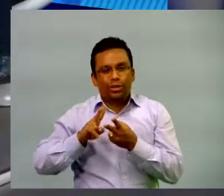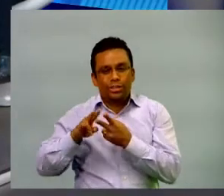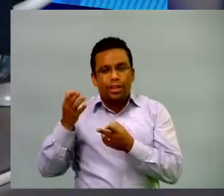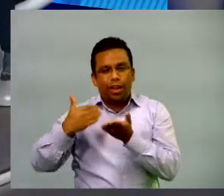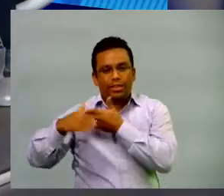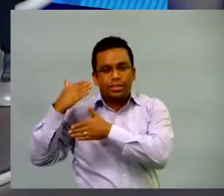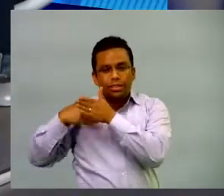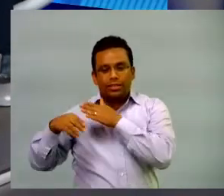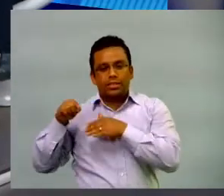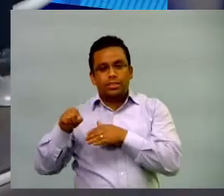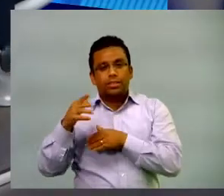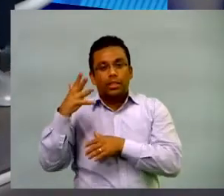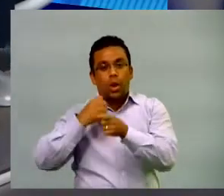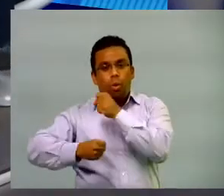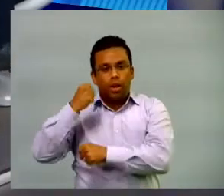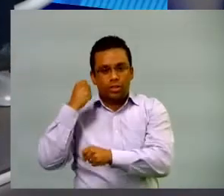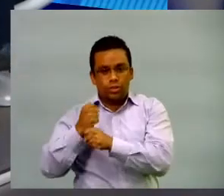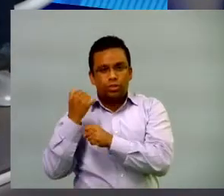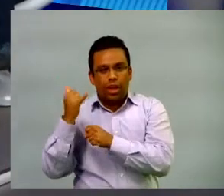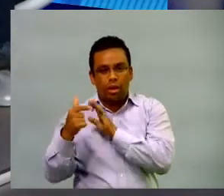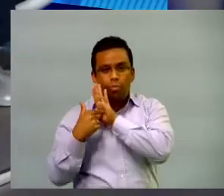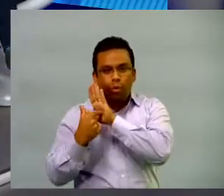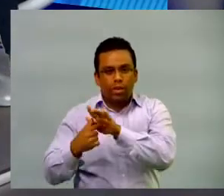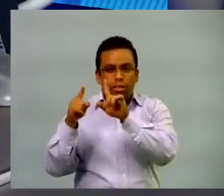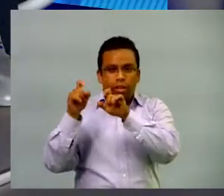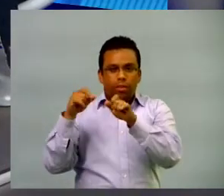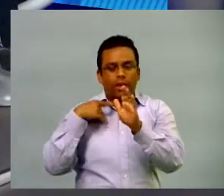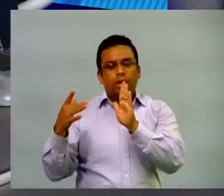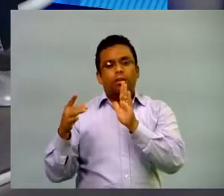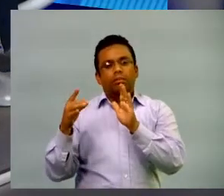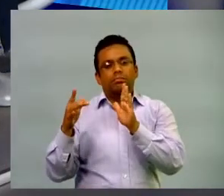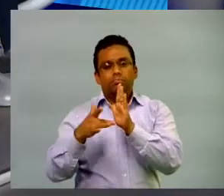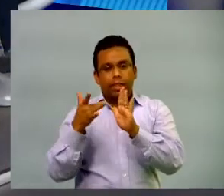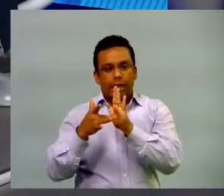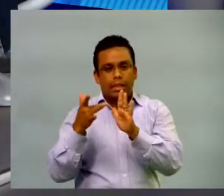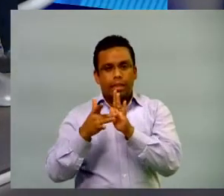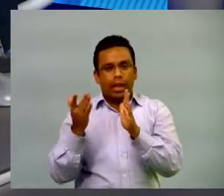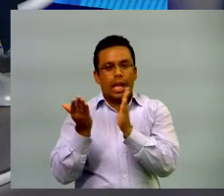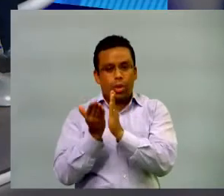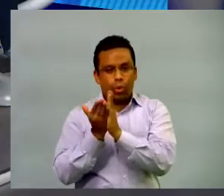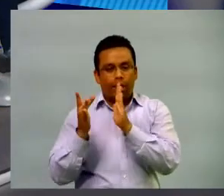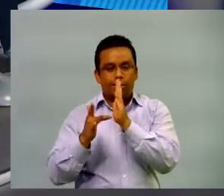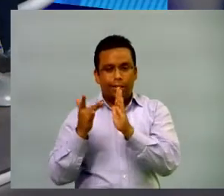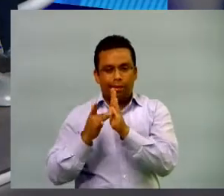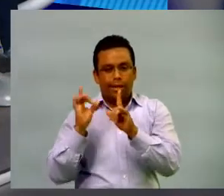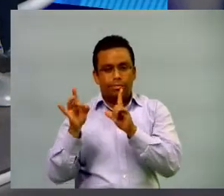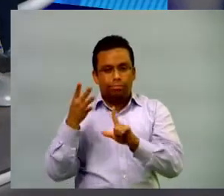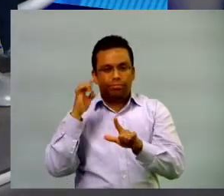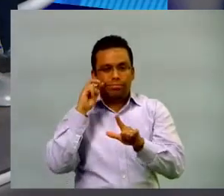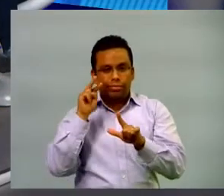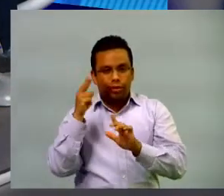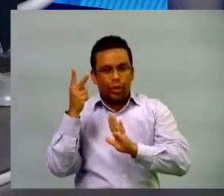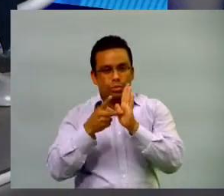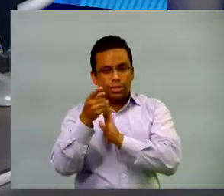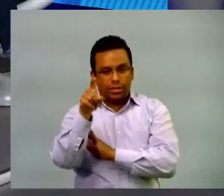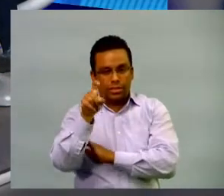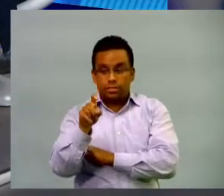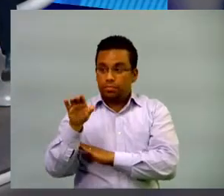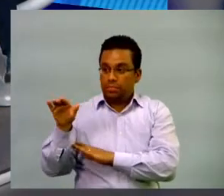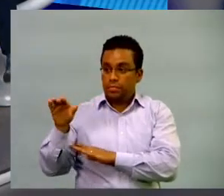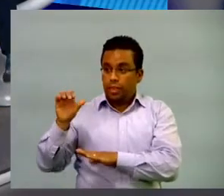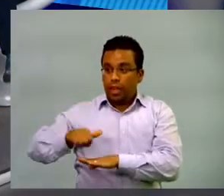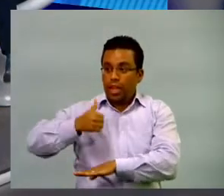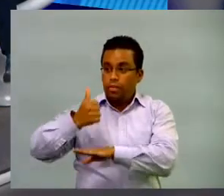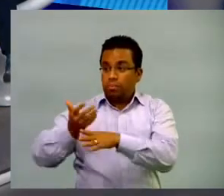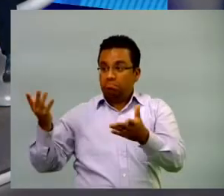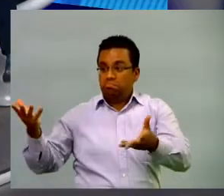hace 5 años viene presentando Educa Digital y pues vamos a estar aquí. Entonces, pues los invito, jefe, que,